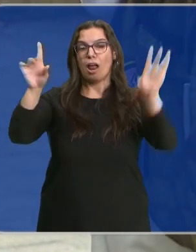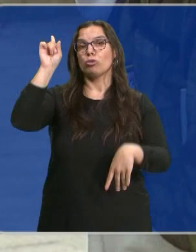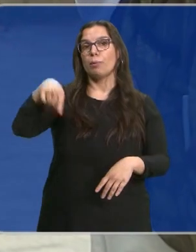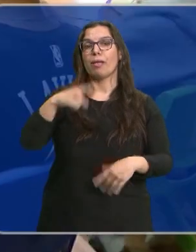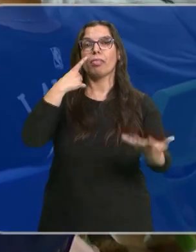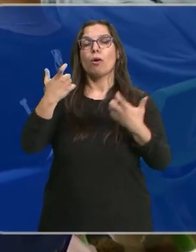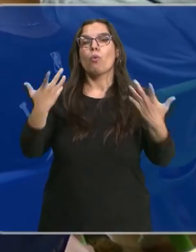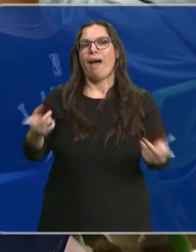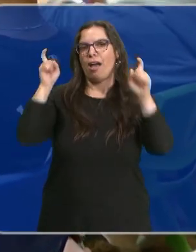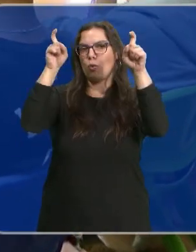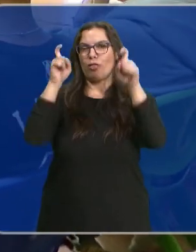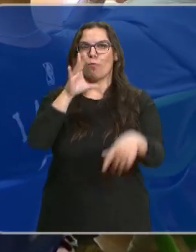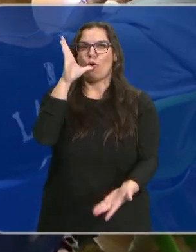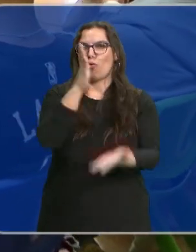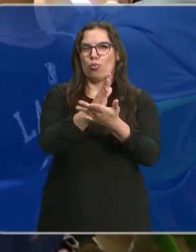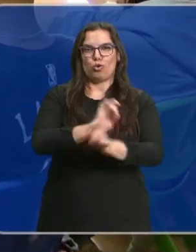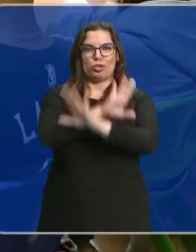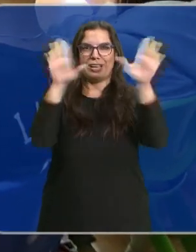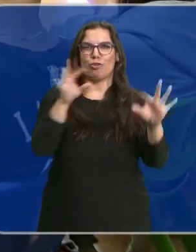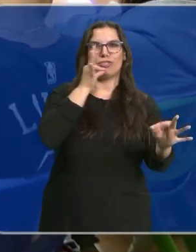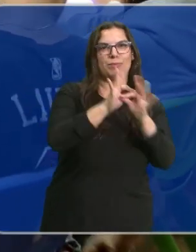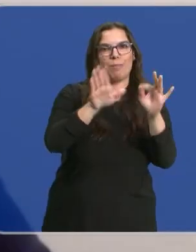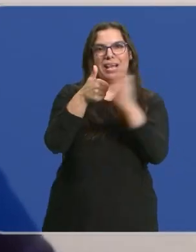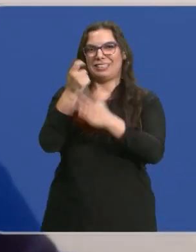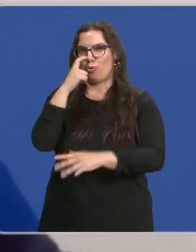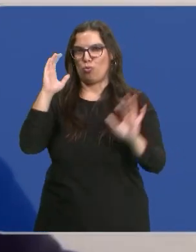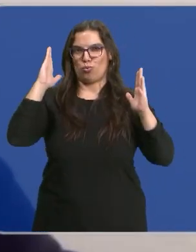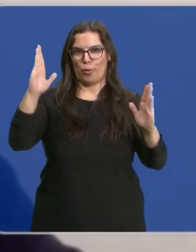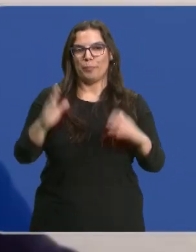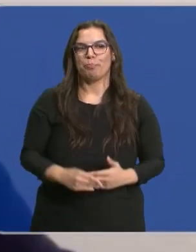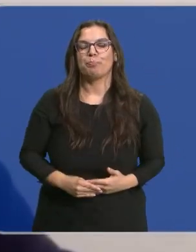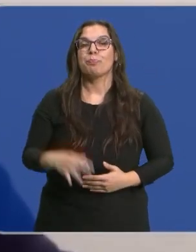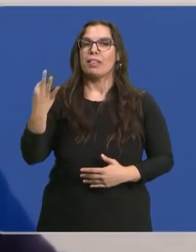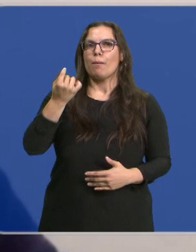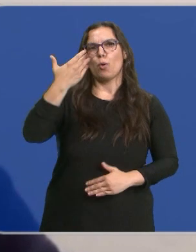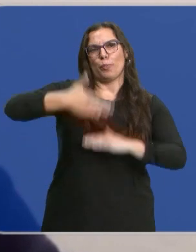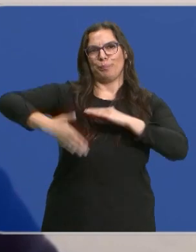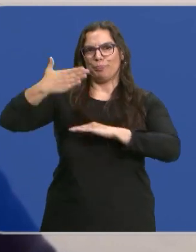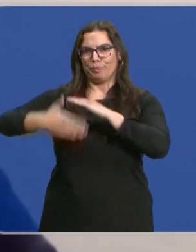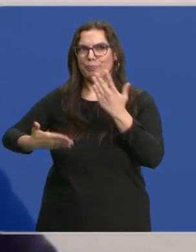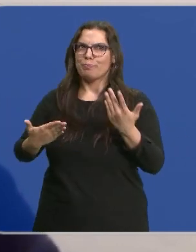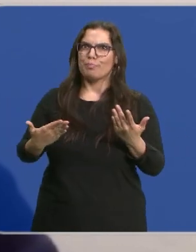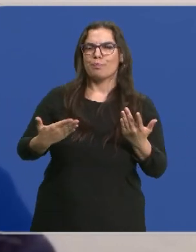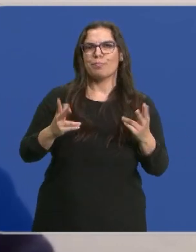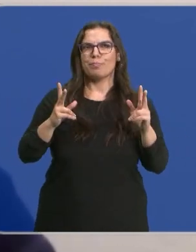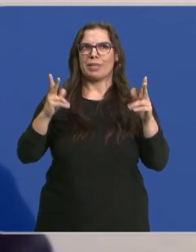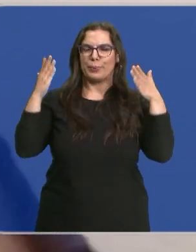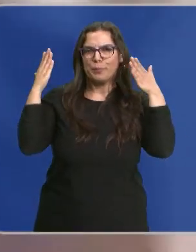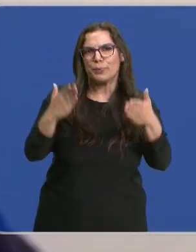educación, porque el curso siempre dura de septiembre a junio. Habría que restringir un poquito más